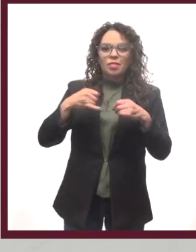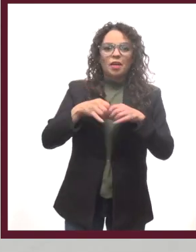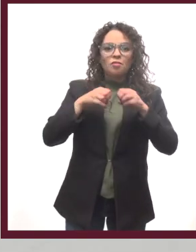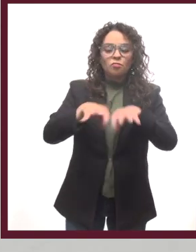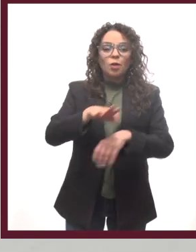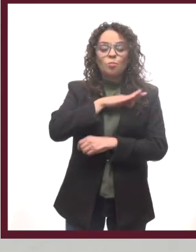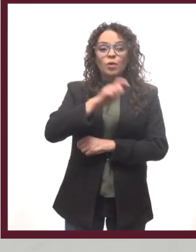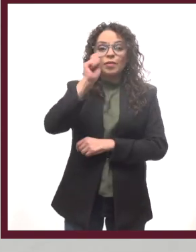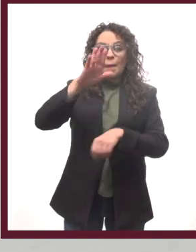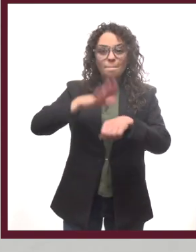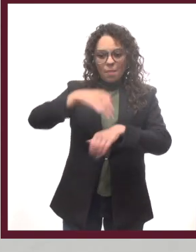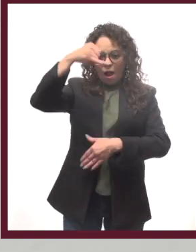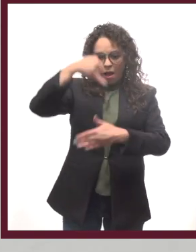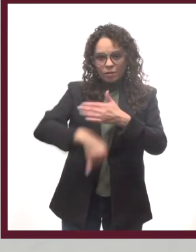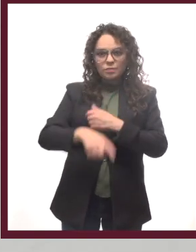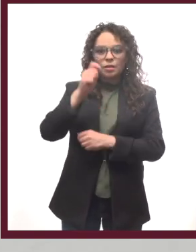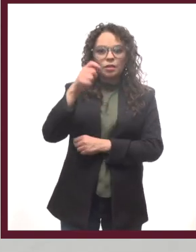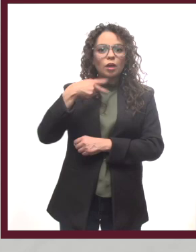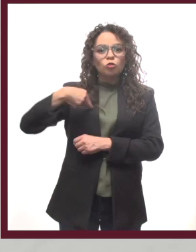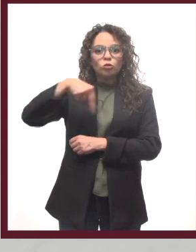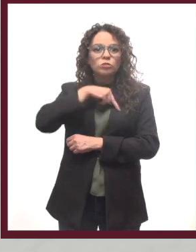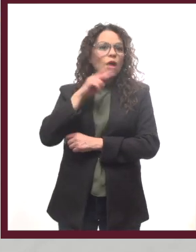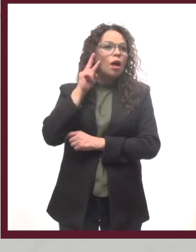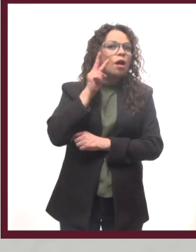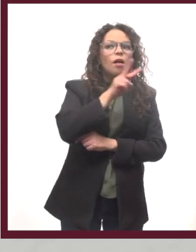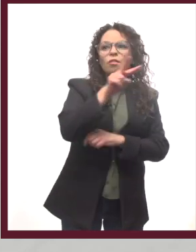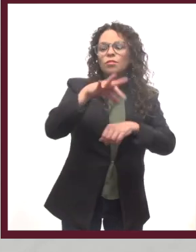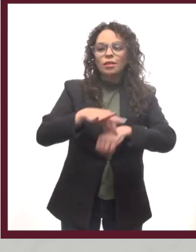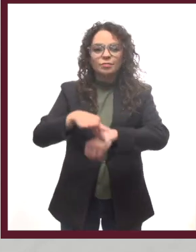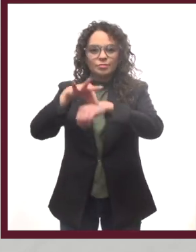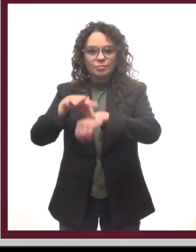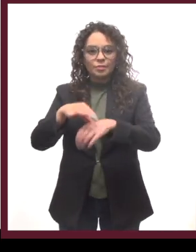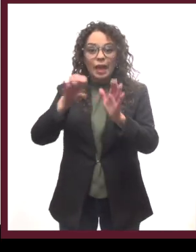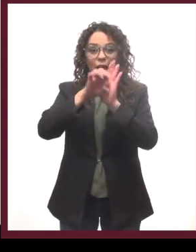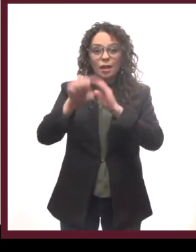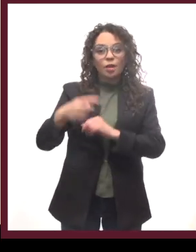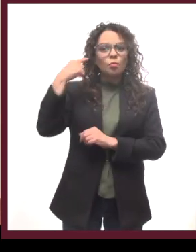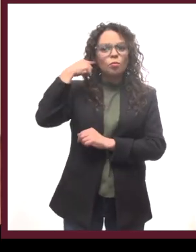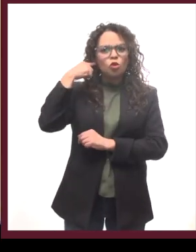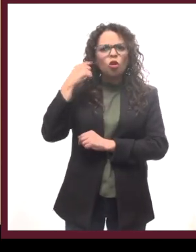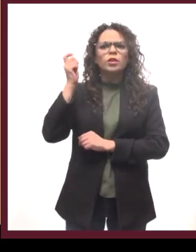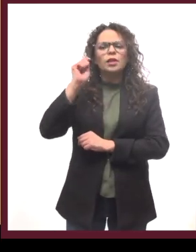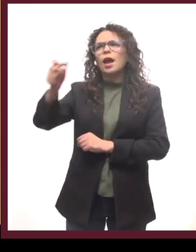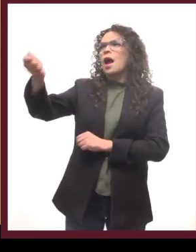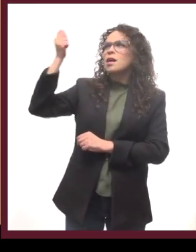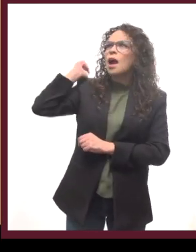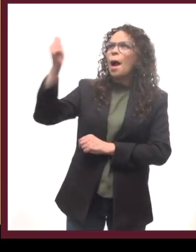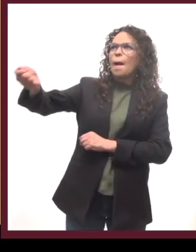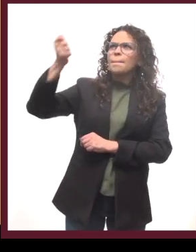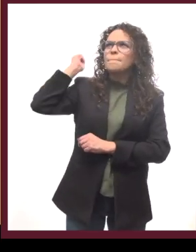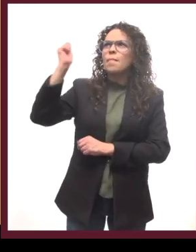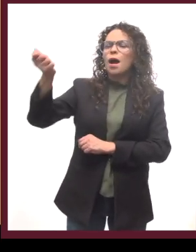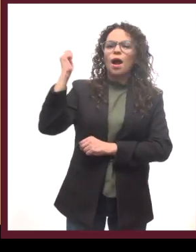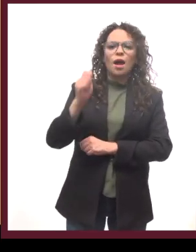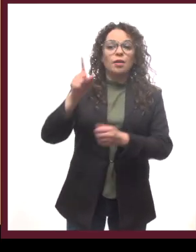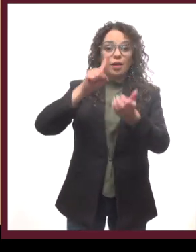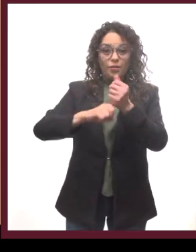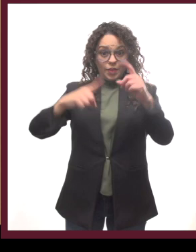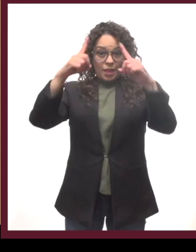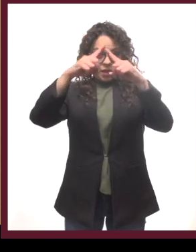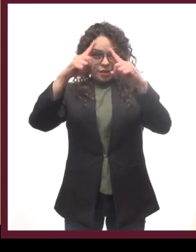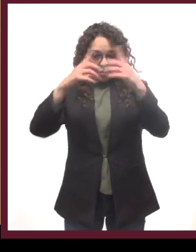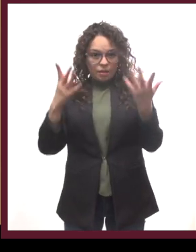y que nos dan información que nos sumerge aún más en lo que vemos. Las campanadas a lo lejos de una